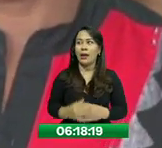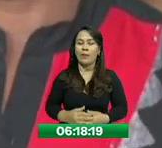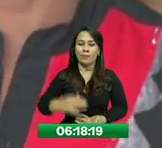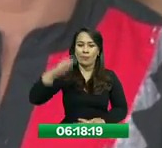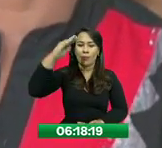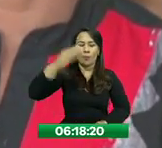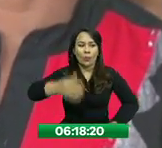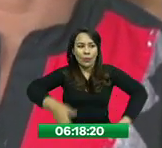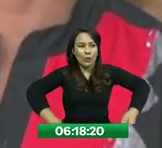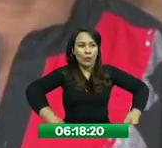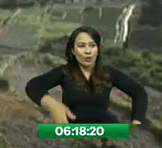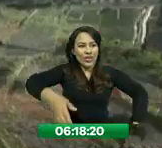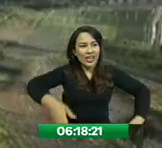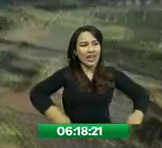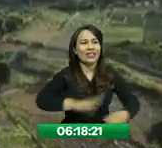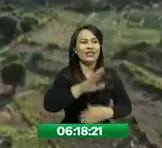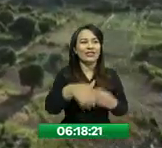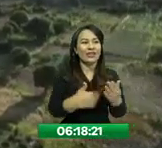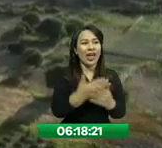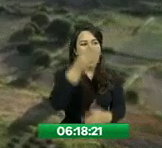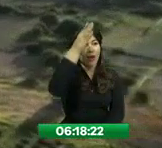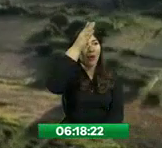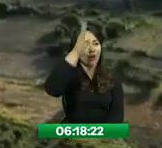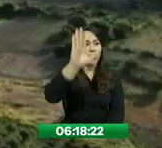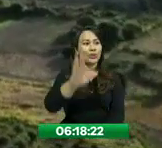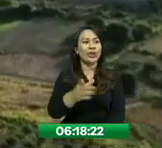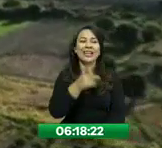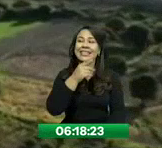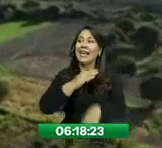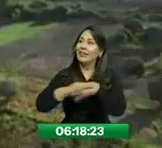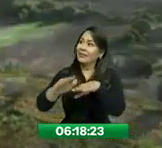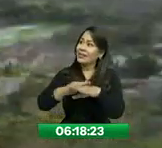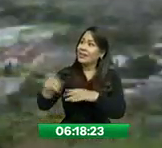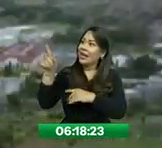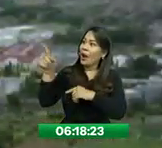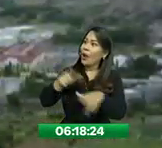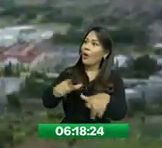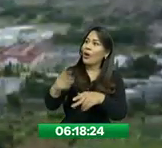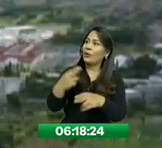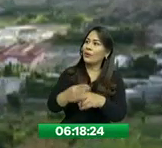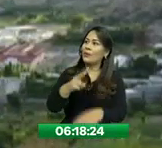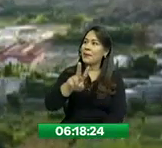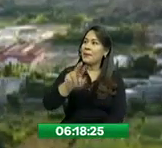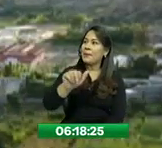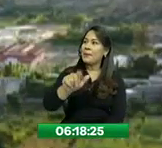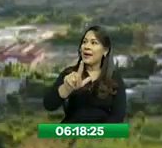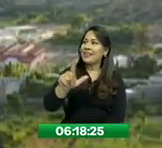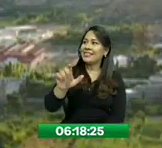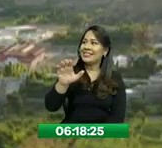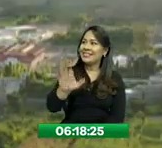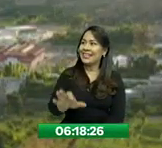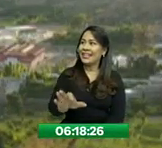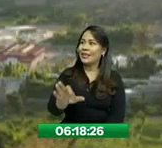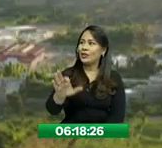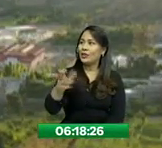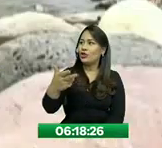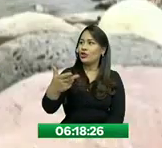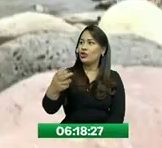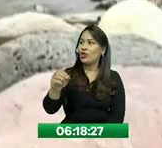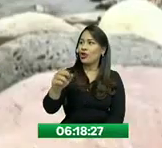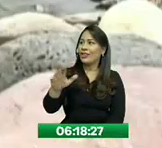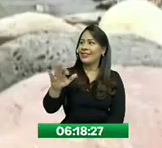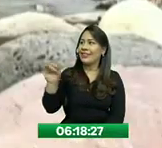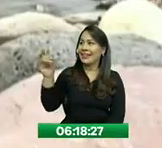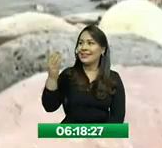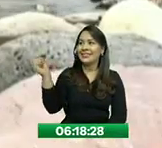todo inspirado en nuestra cultura. El Valle del Chota invita a los turistas a disfrutar del paisaje espectacular del bosque seco andino, de